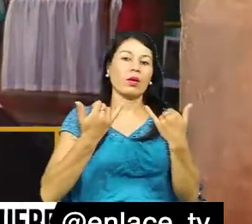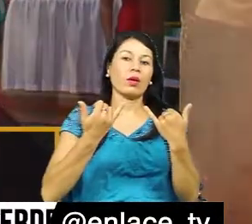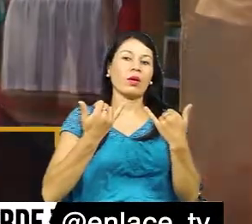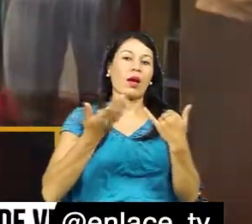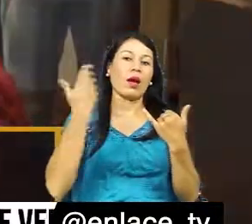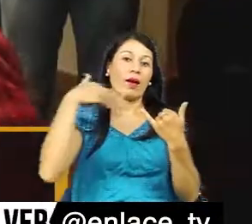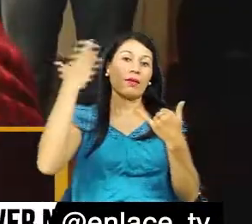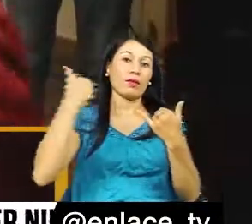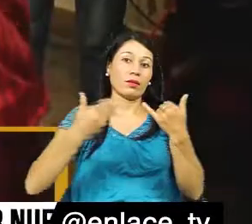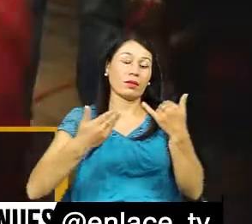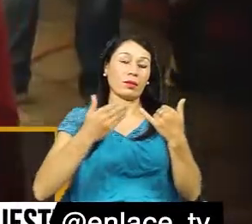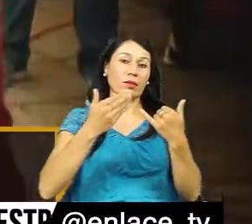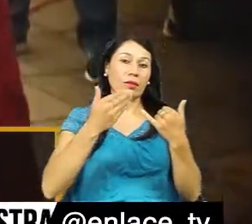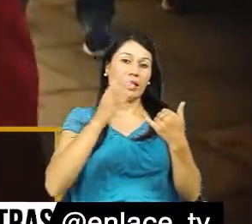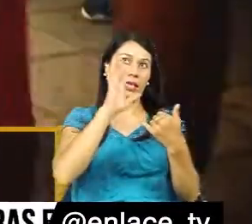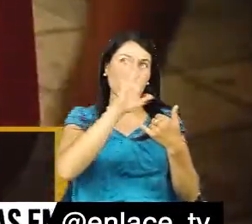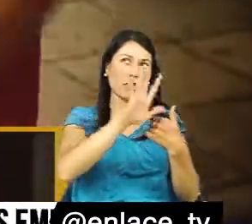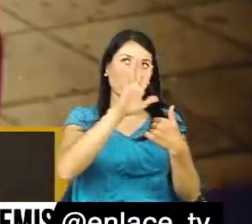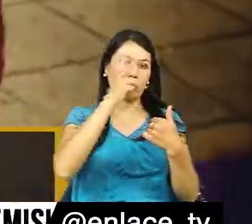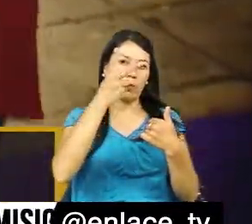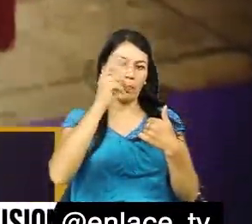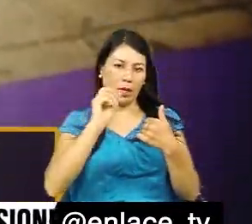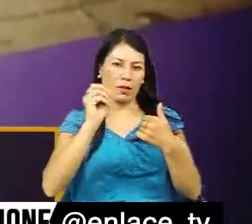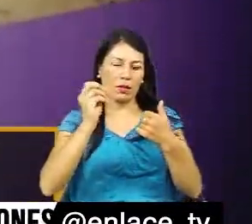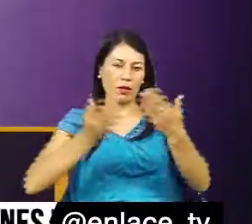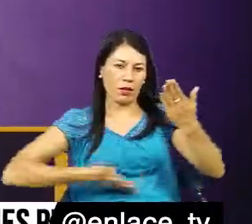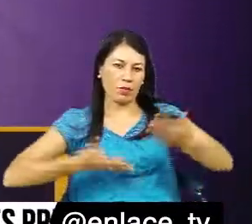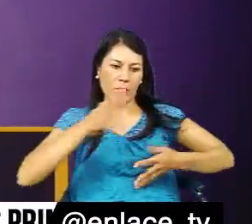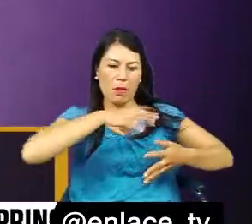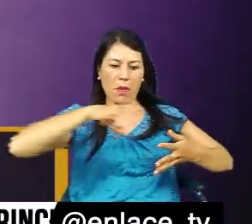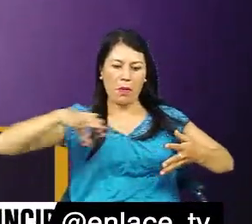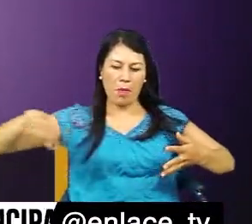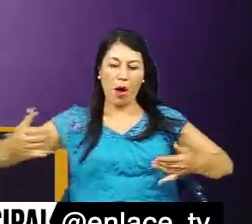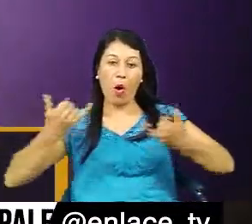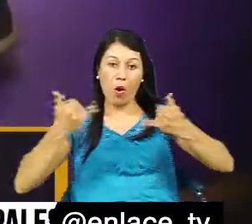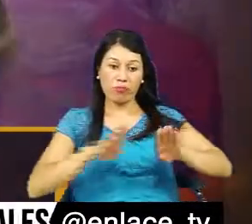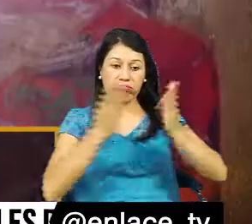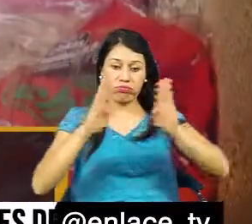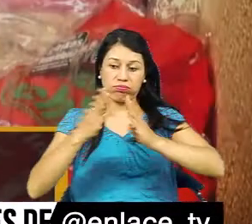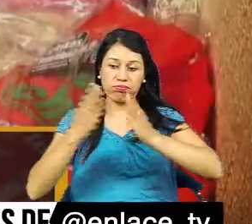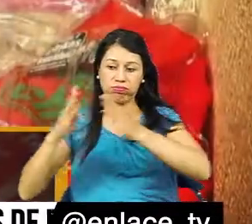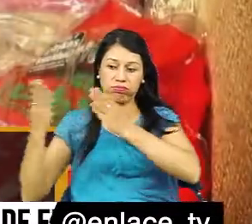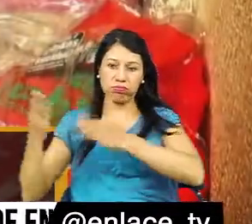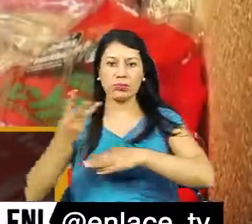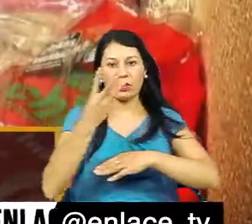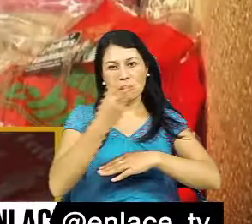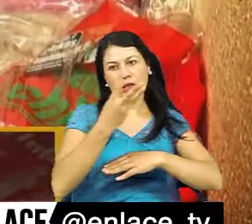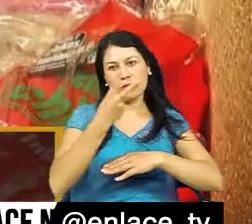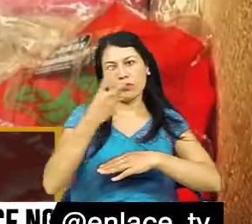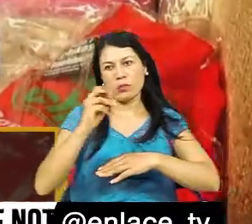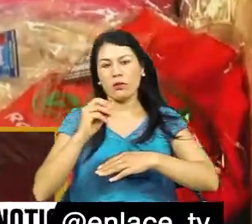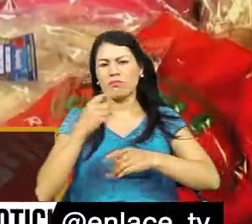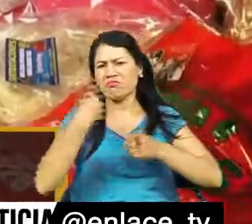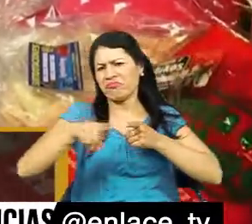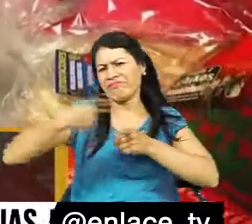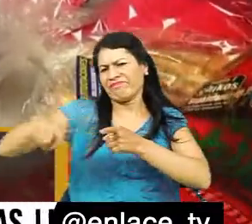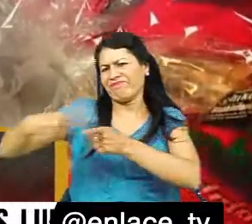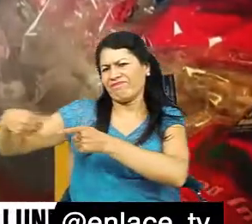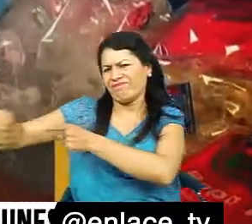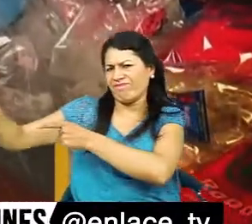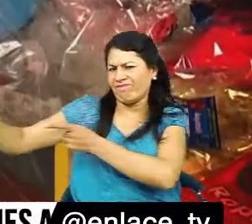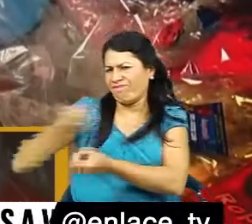público aproximadamente 350 locales y tenemos variedad de mercancía. Los logros que se han establecido es